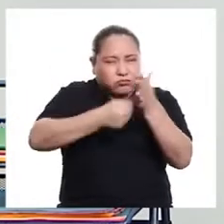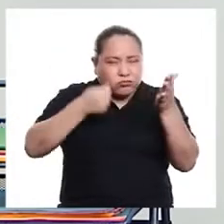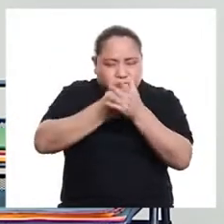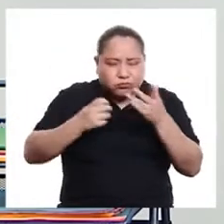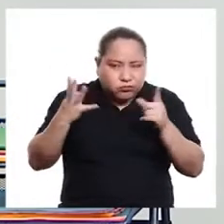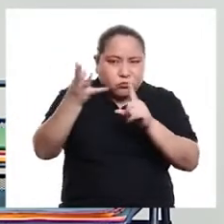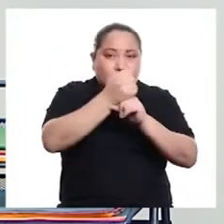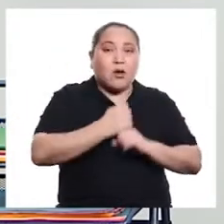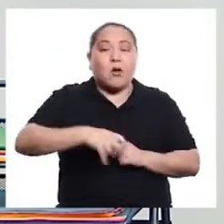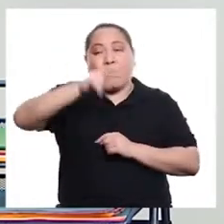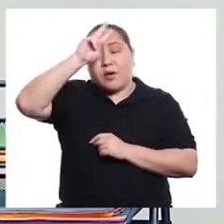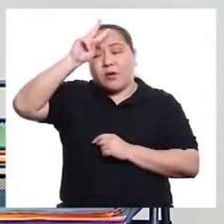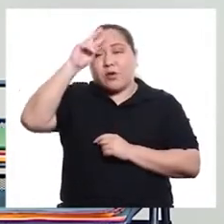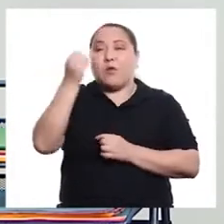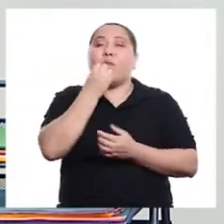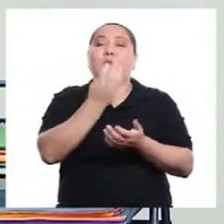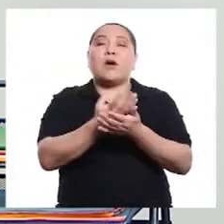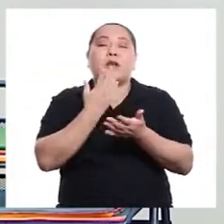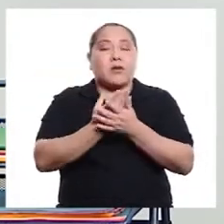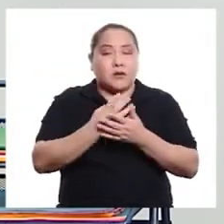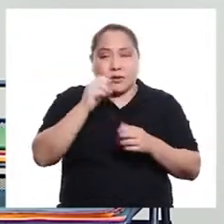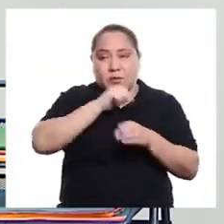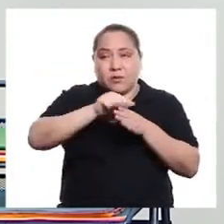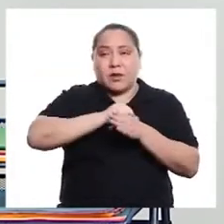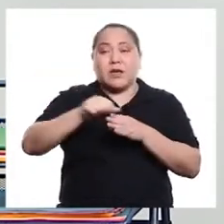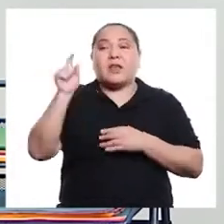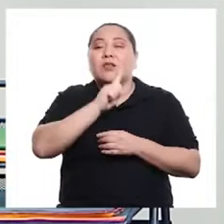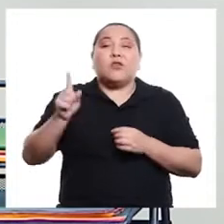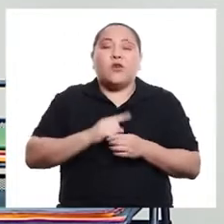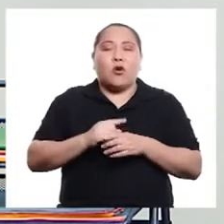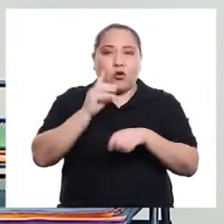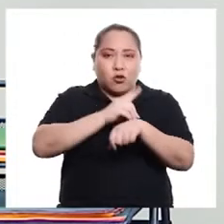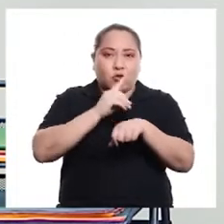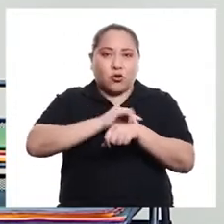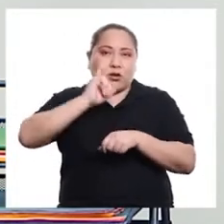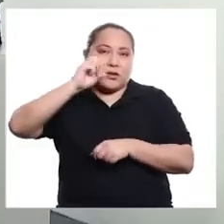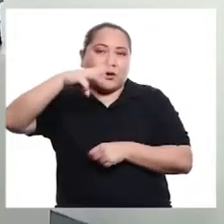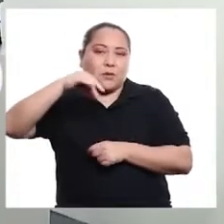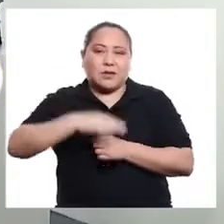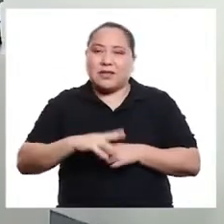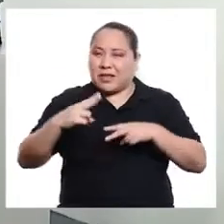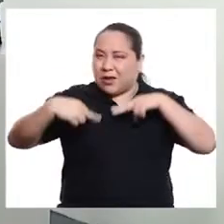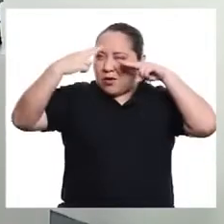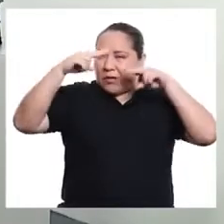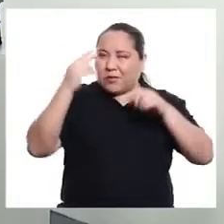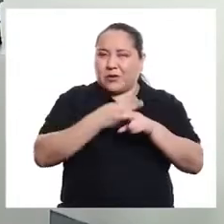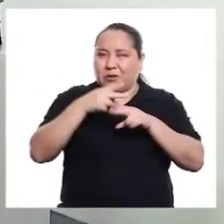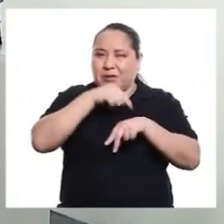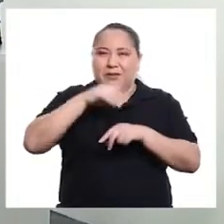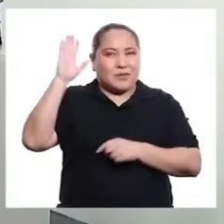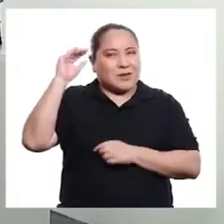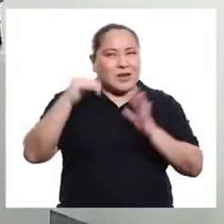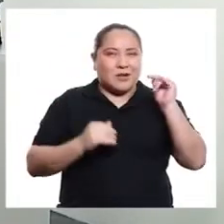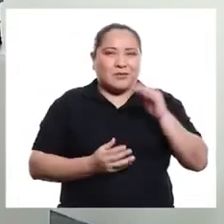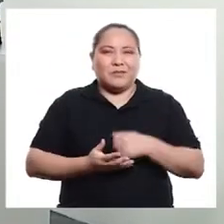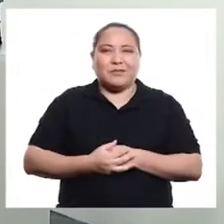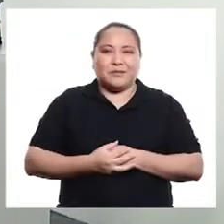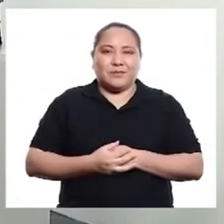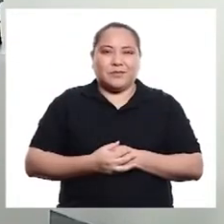nuestra lucha por un Perú con buenas prácticas, sin doctores impositivos. ¡Nos vemos pronto!